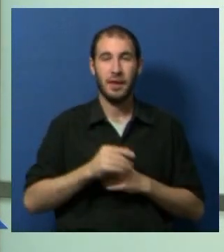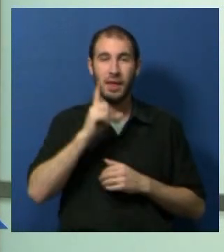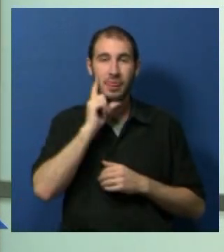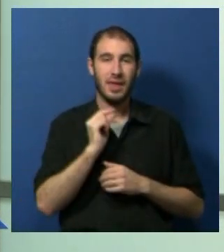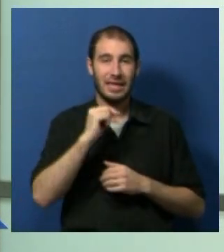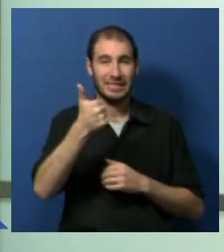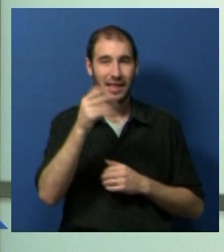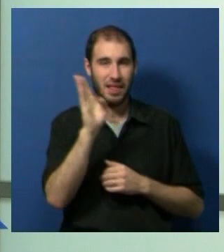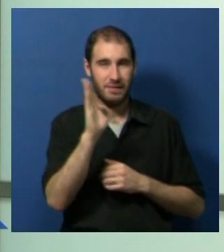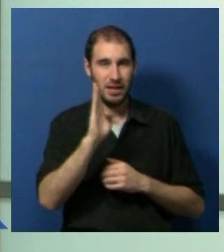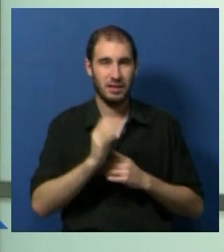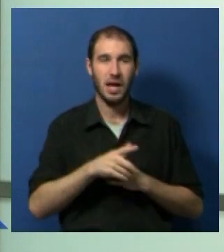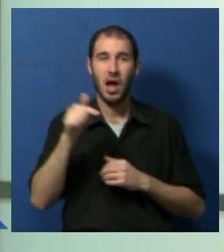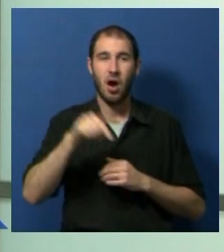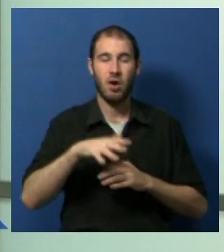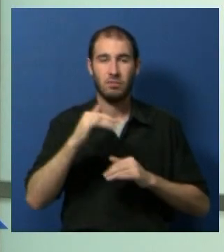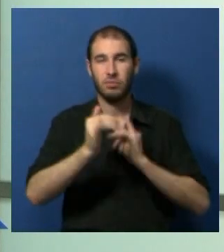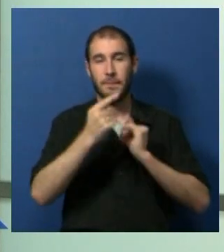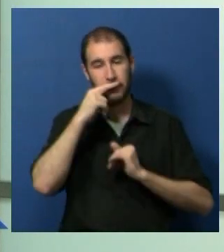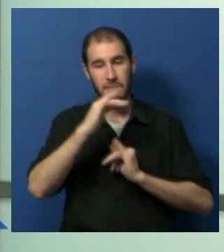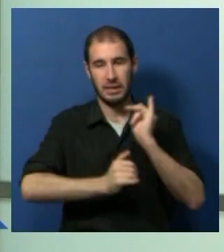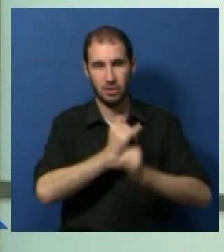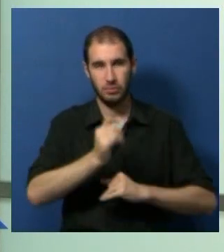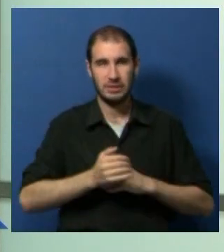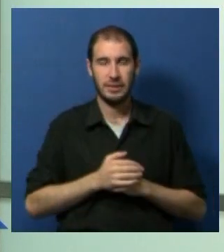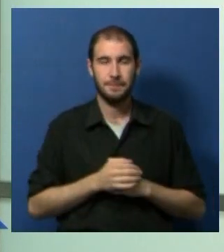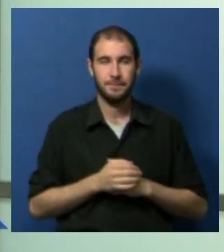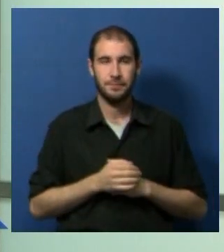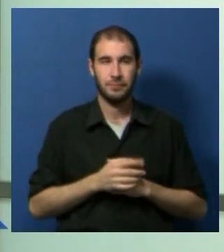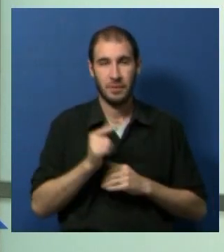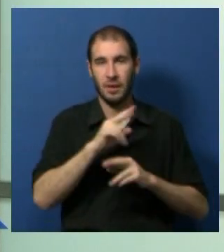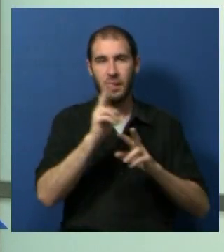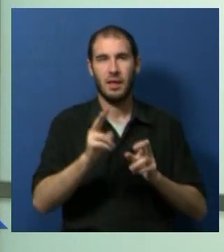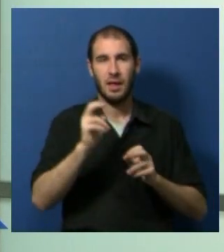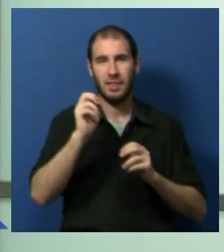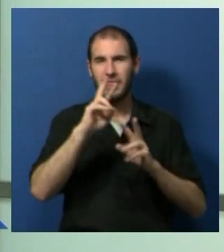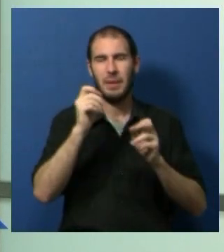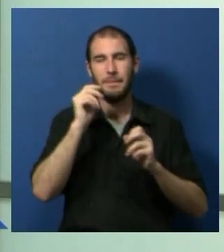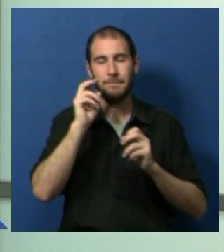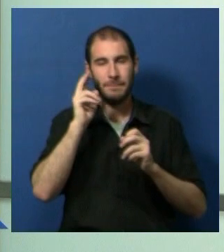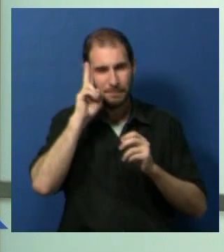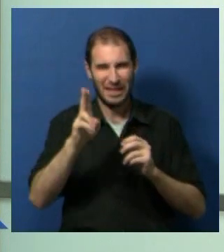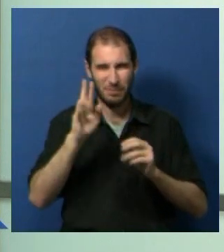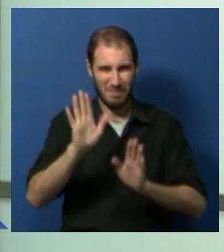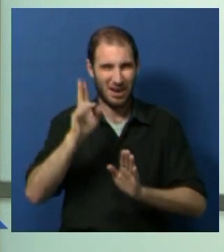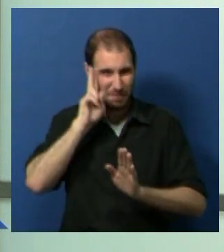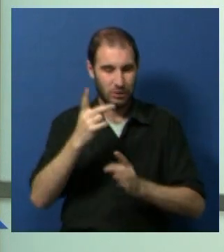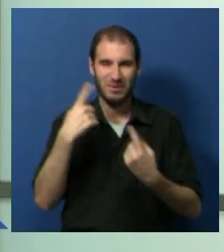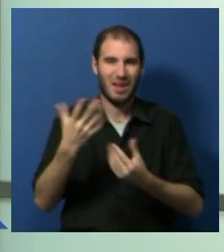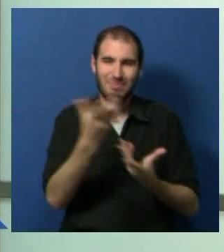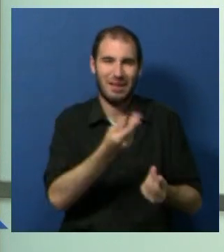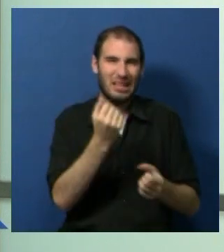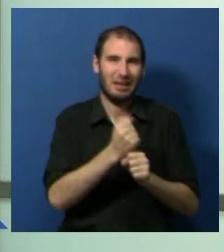próximo 6 de abril. Hoy se manifestó al respecto el presidente de la Nación y manifestó respeto al paro, pero esto no ayuda en nada a